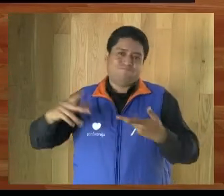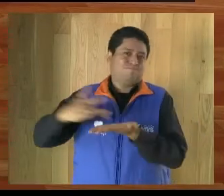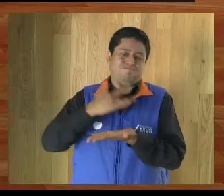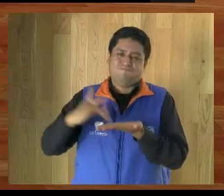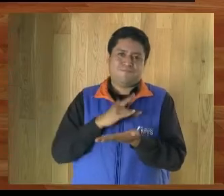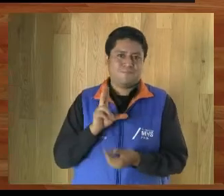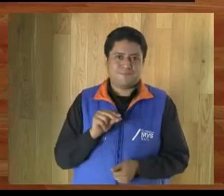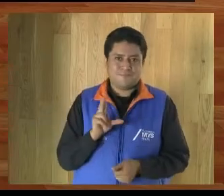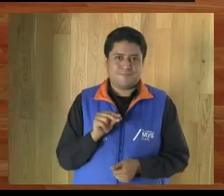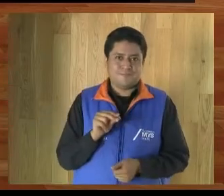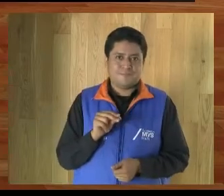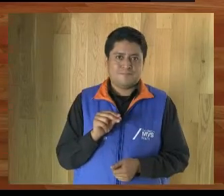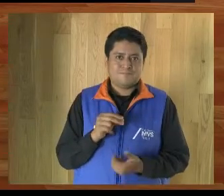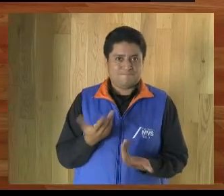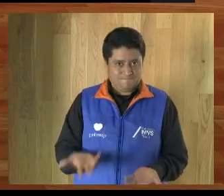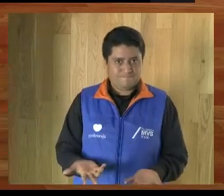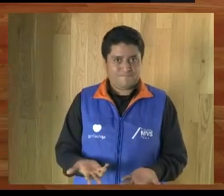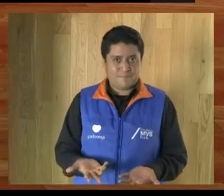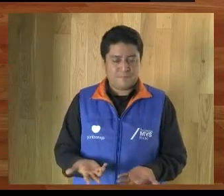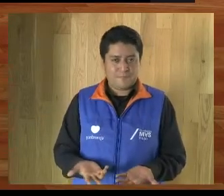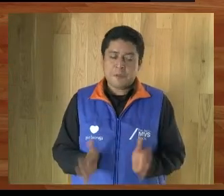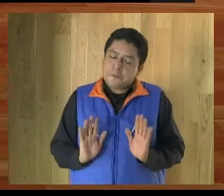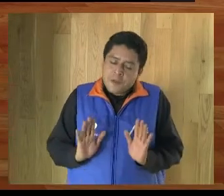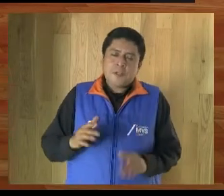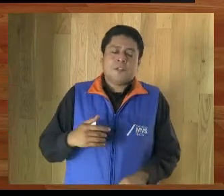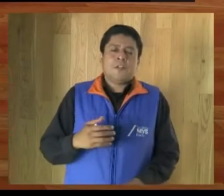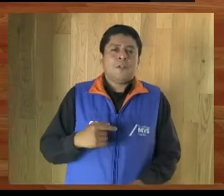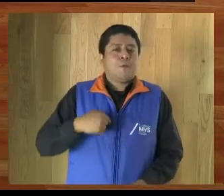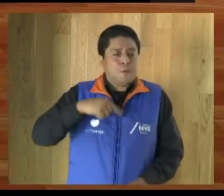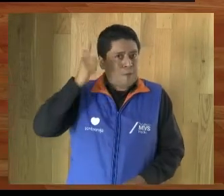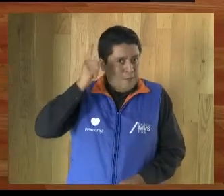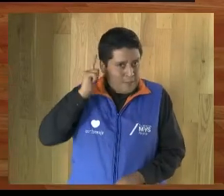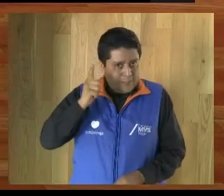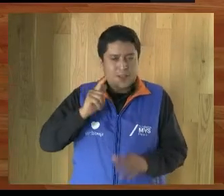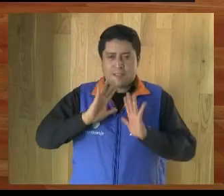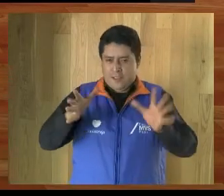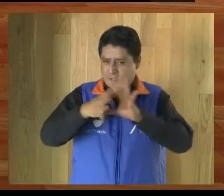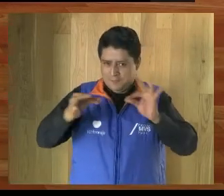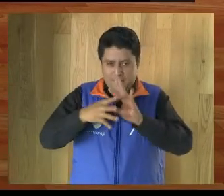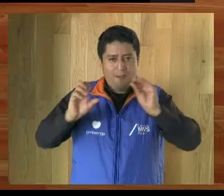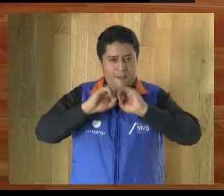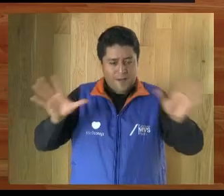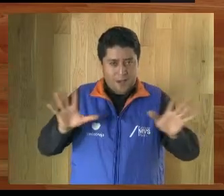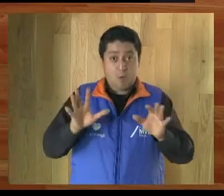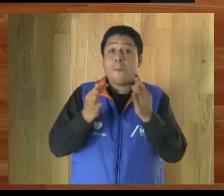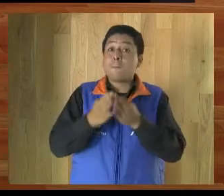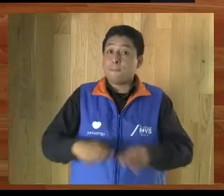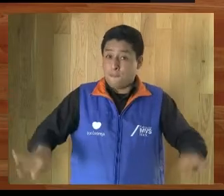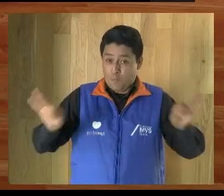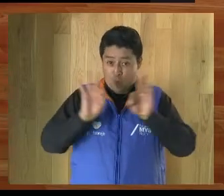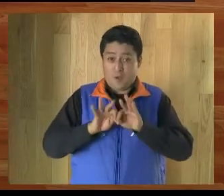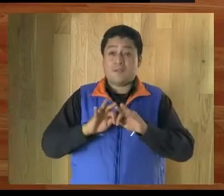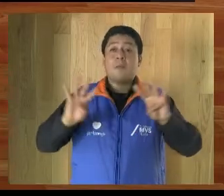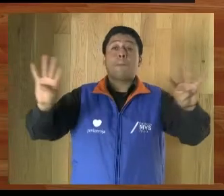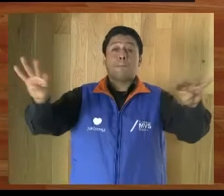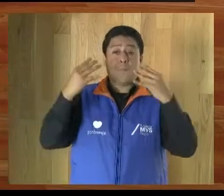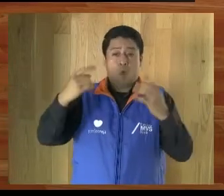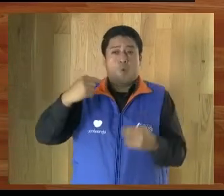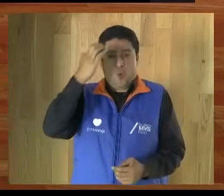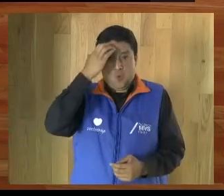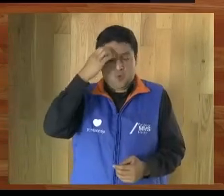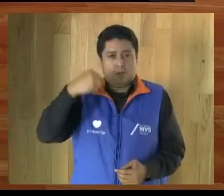Espero haberles convencido y demostrado de esa importancia de la reputación, importancia para hacer negocios. Pero ¿por